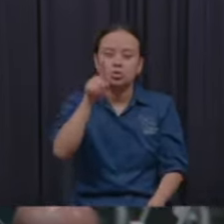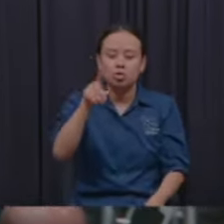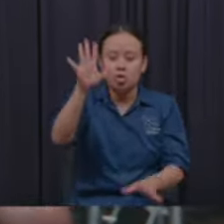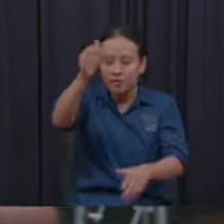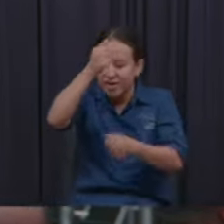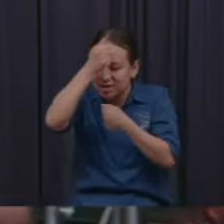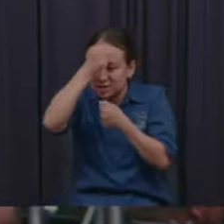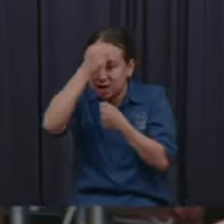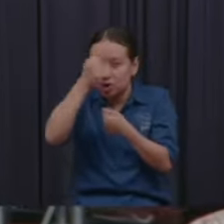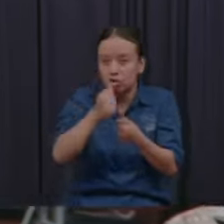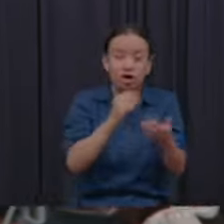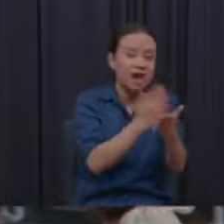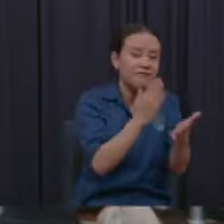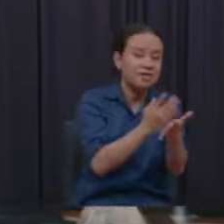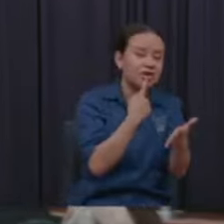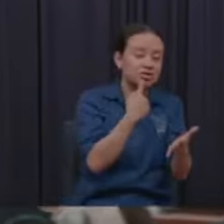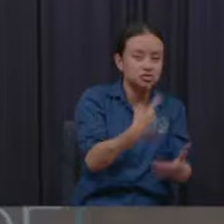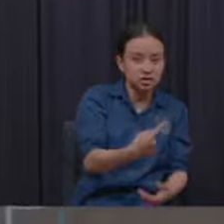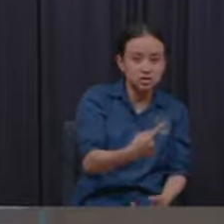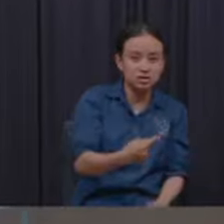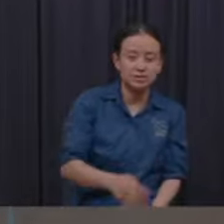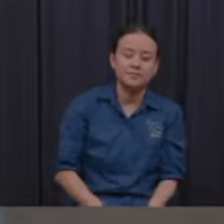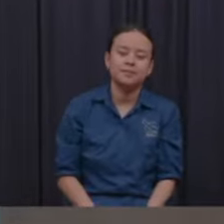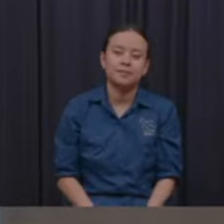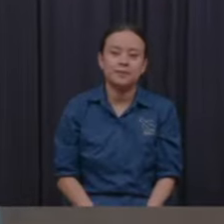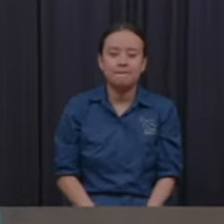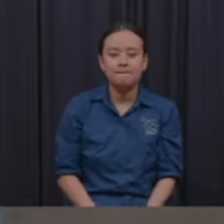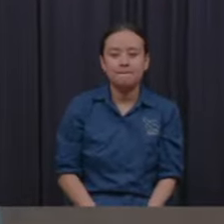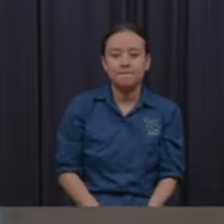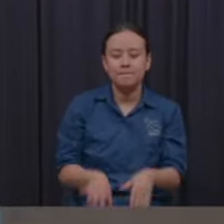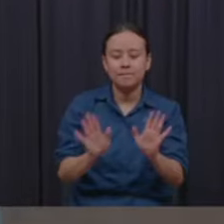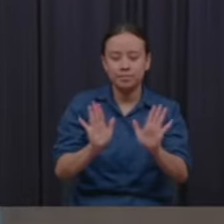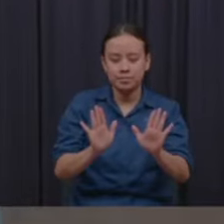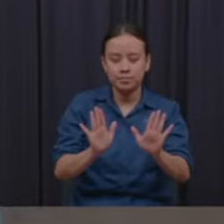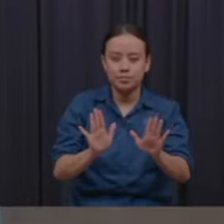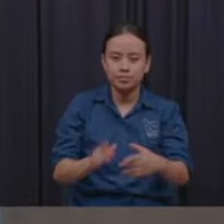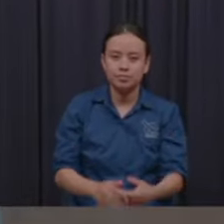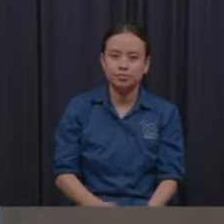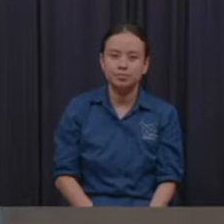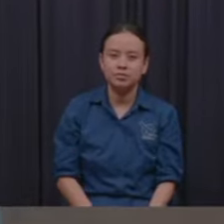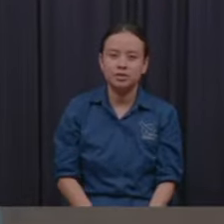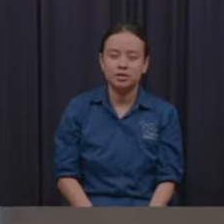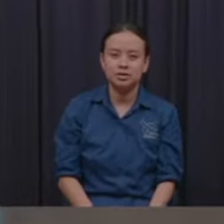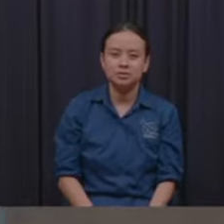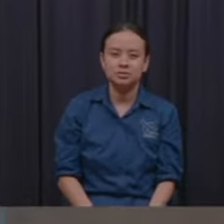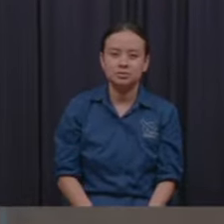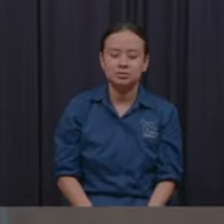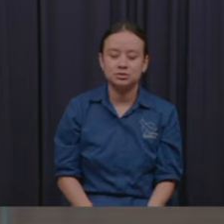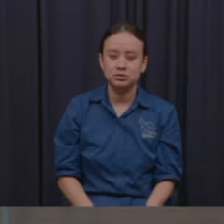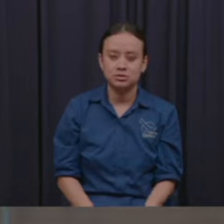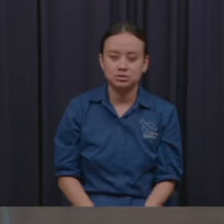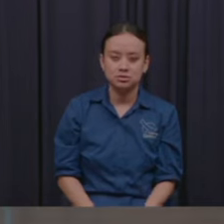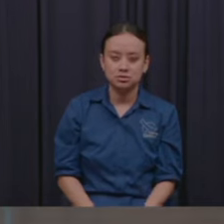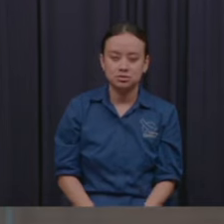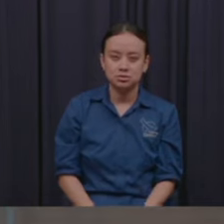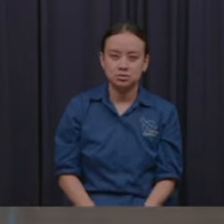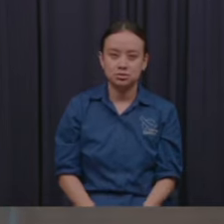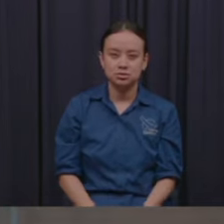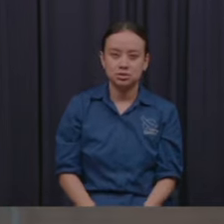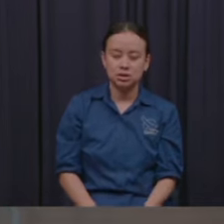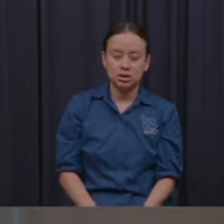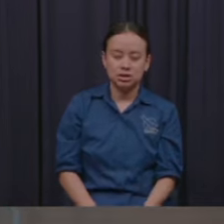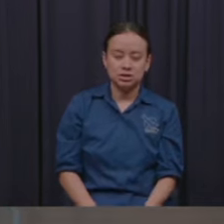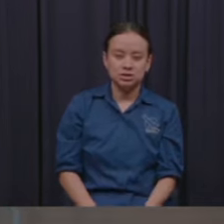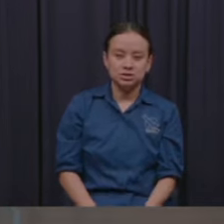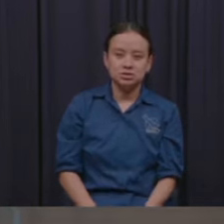Yo sé dónde quiero llevarlo en esta noche. Téngame paciencia un ratito porque aunque predicamos siempre da un poquito de miedito aquí